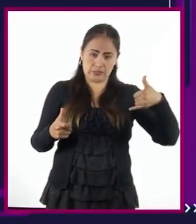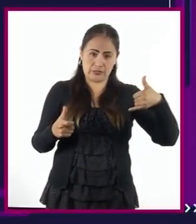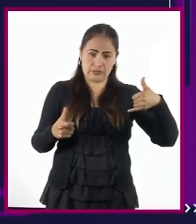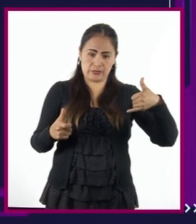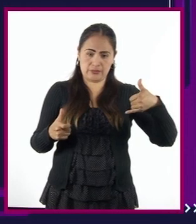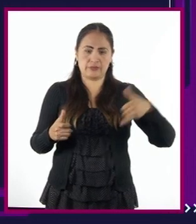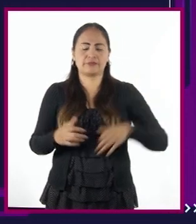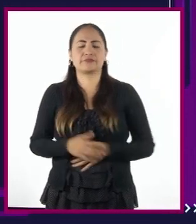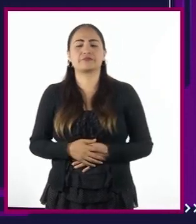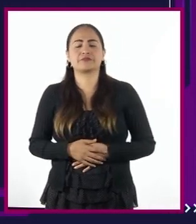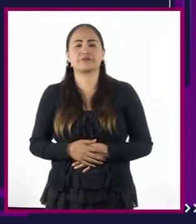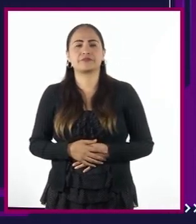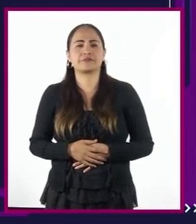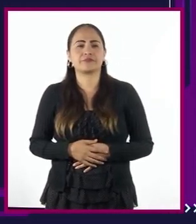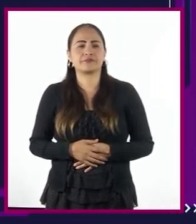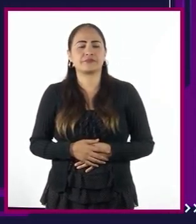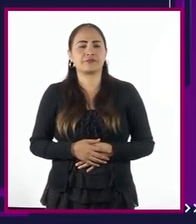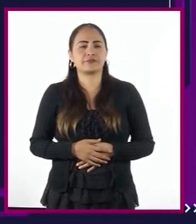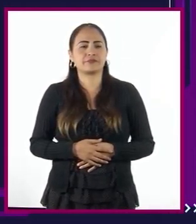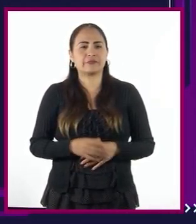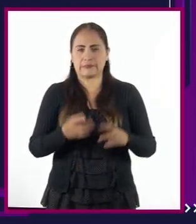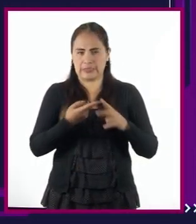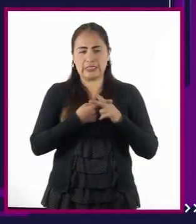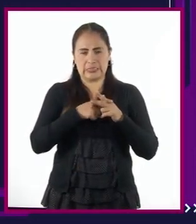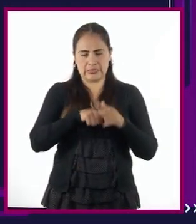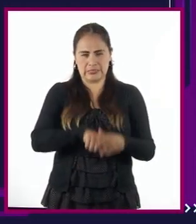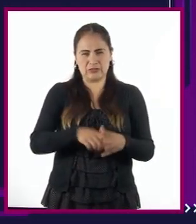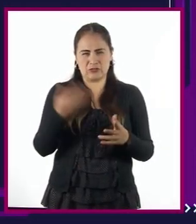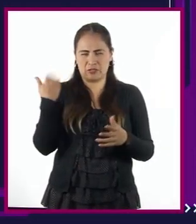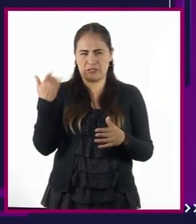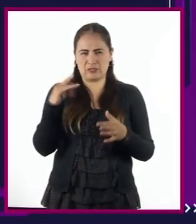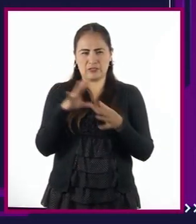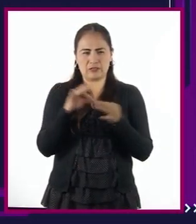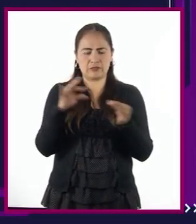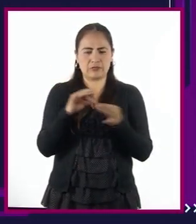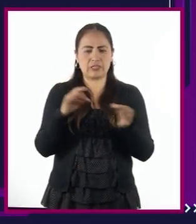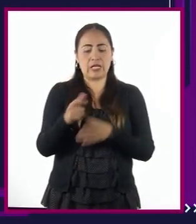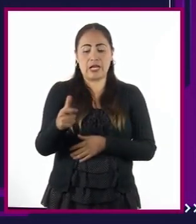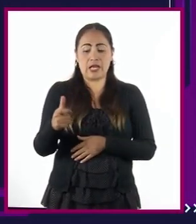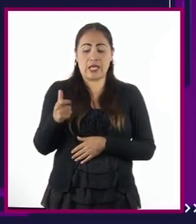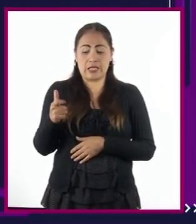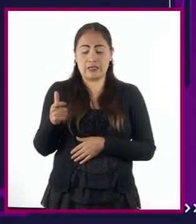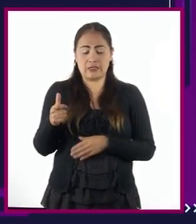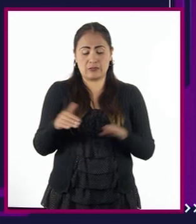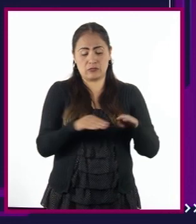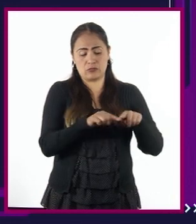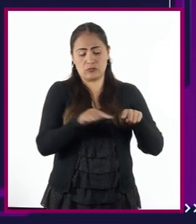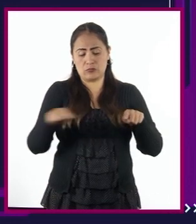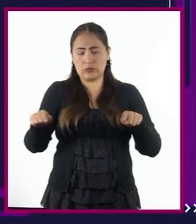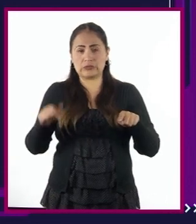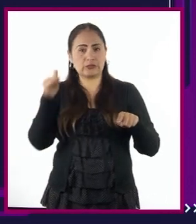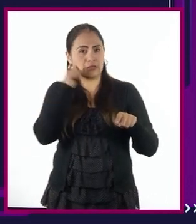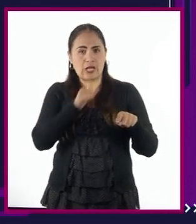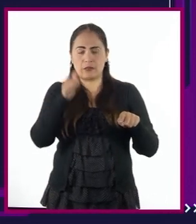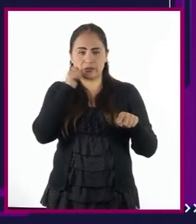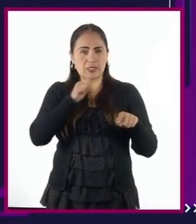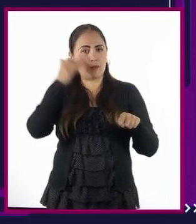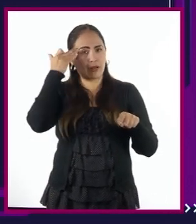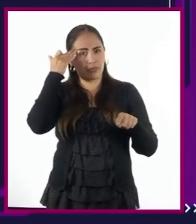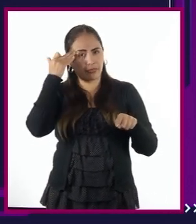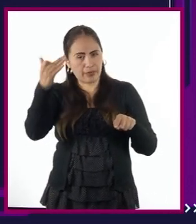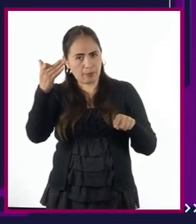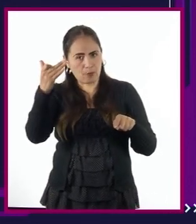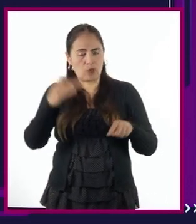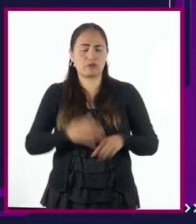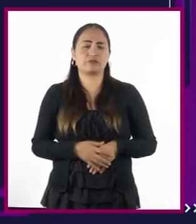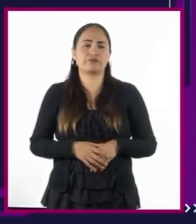las ordenadas. Al inicio comentamos que en el eje X se coloca la escala de tiempo, así